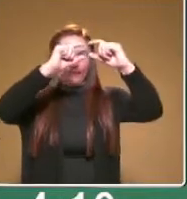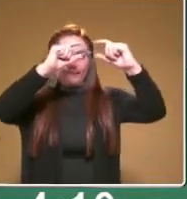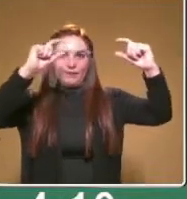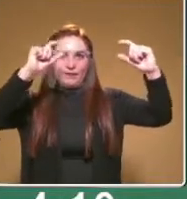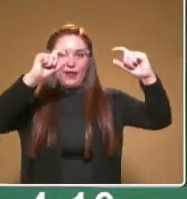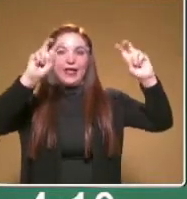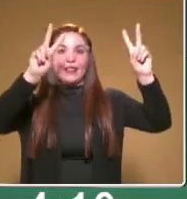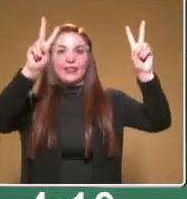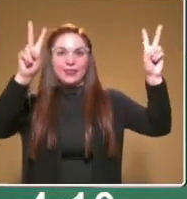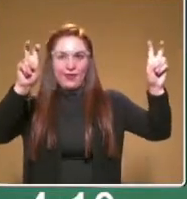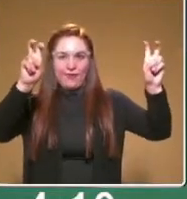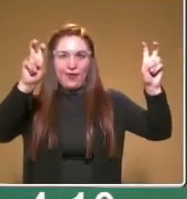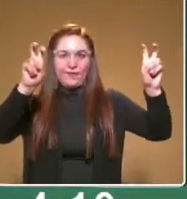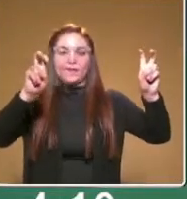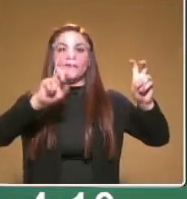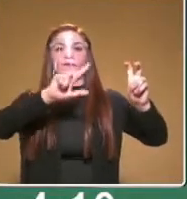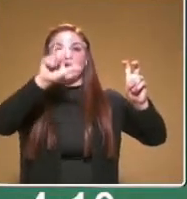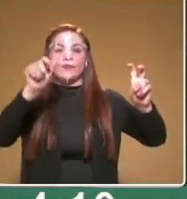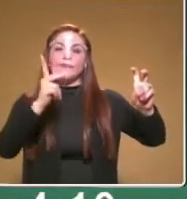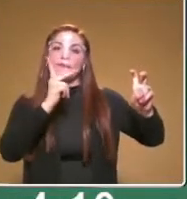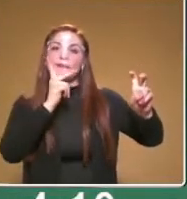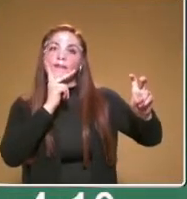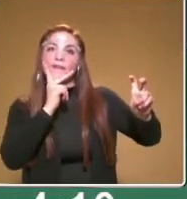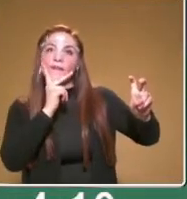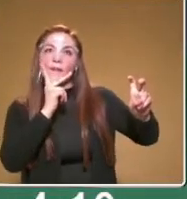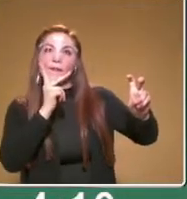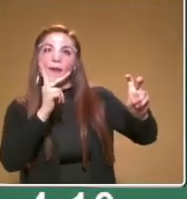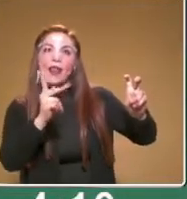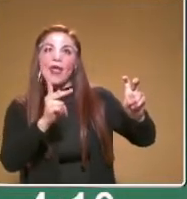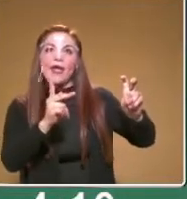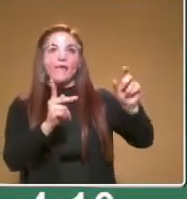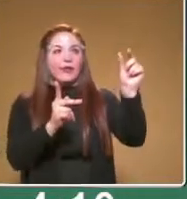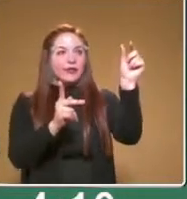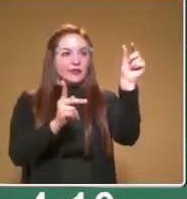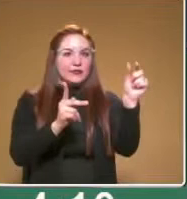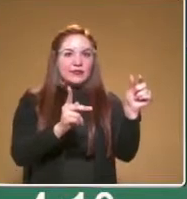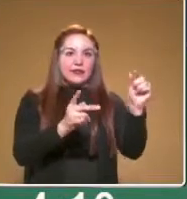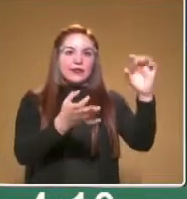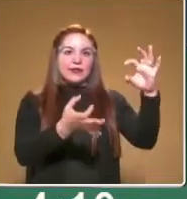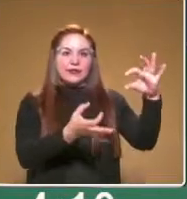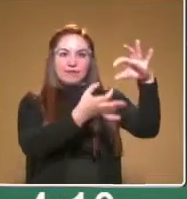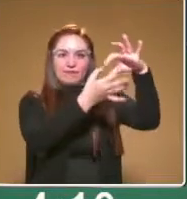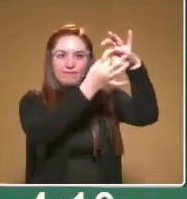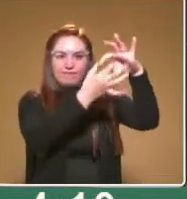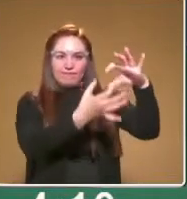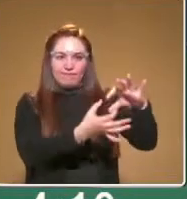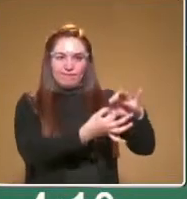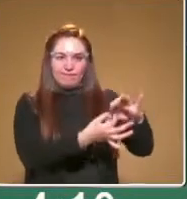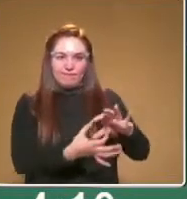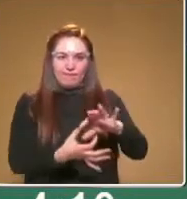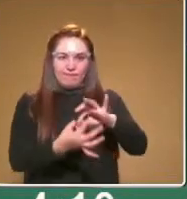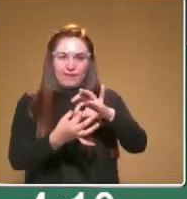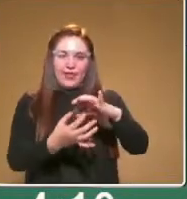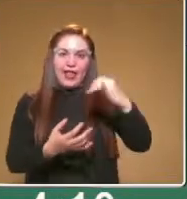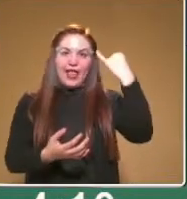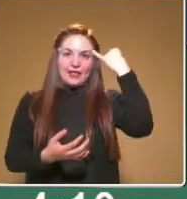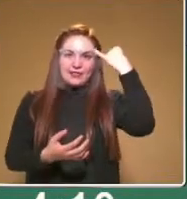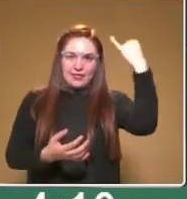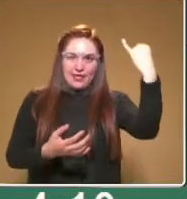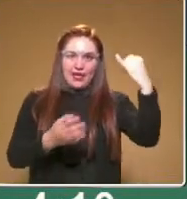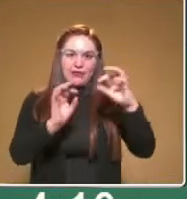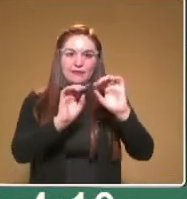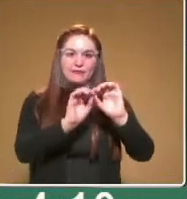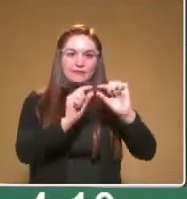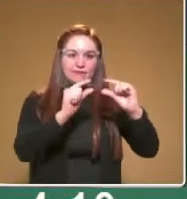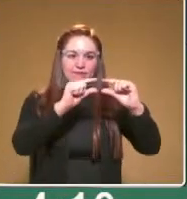Después podemos utilizar palabras clave que pudieran ser conectores que nos ayudan a enlazar la idea. Y de ahí surge el